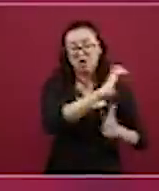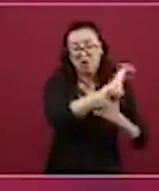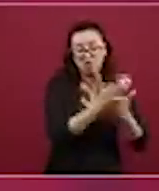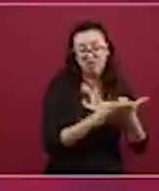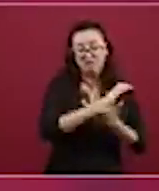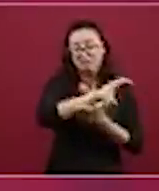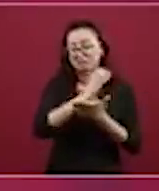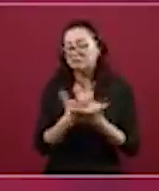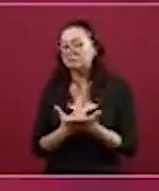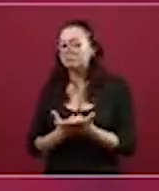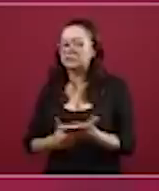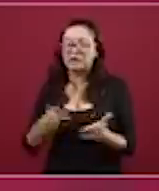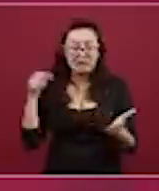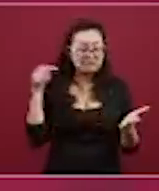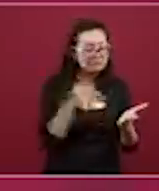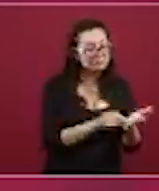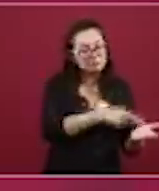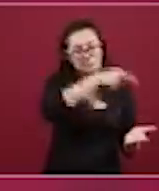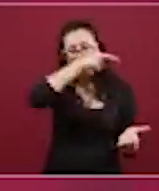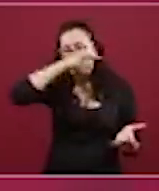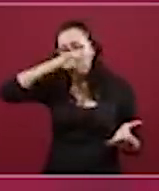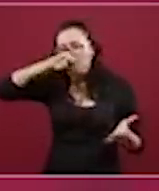Son contratos leoninos.